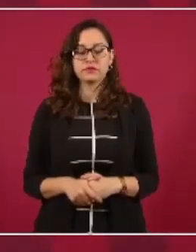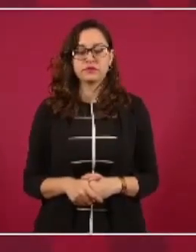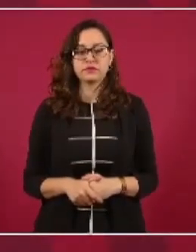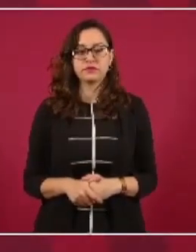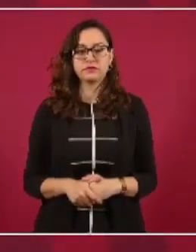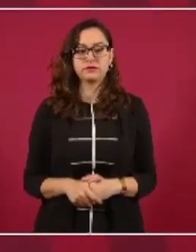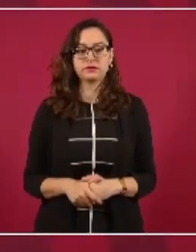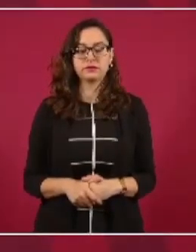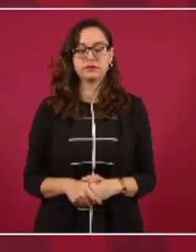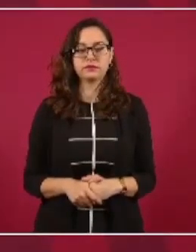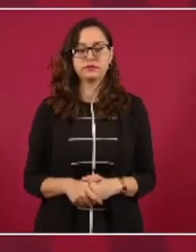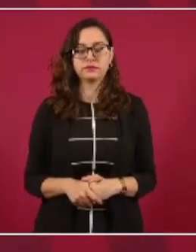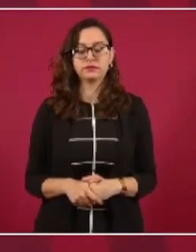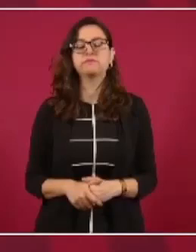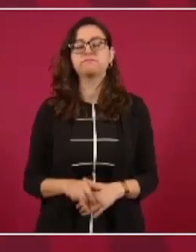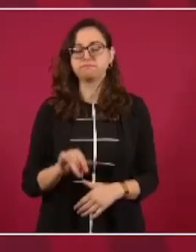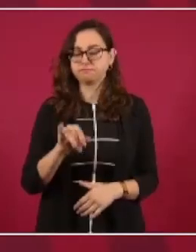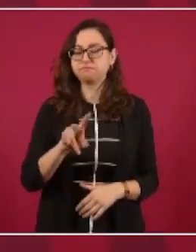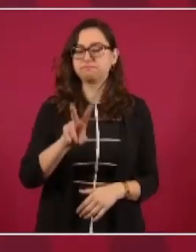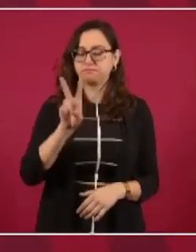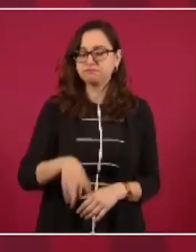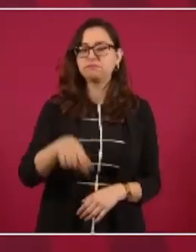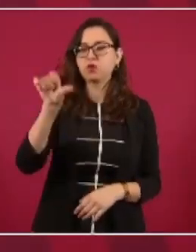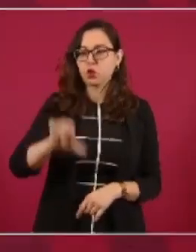con el señor Blinken,